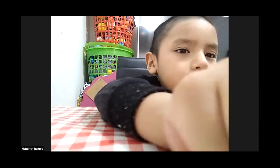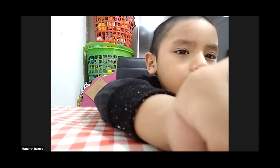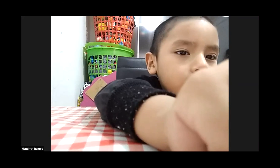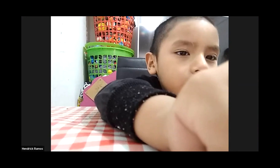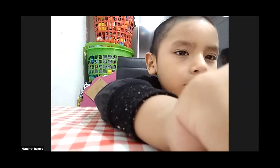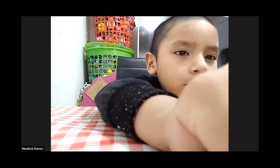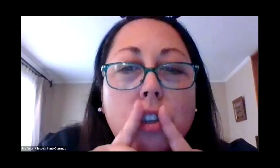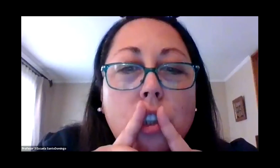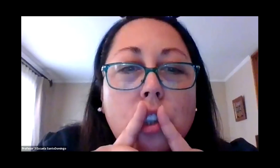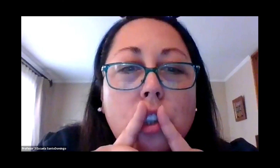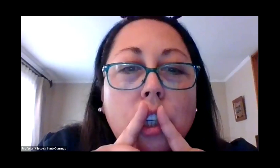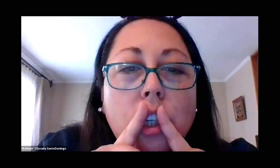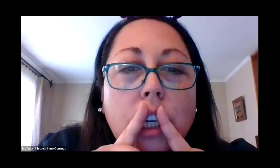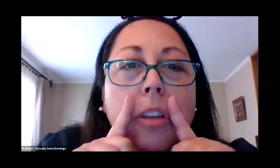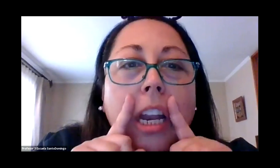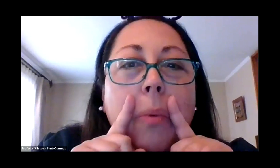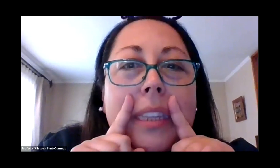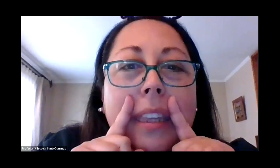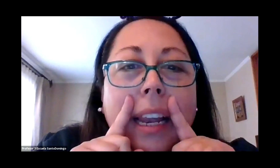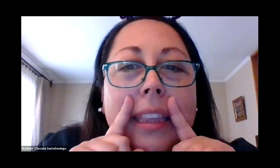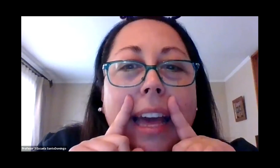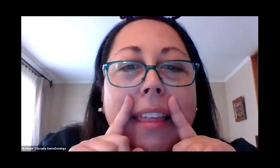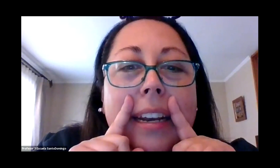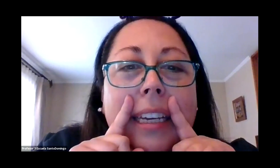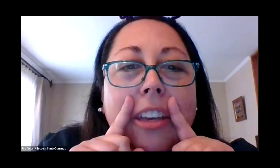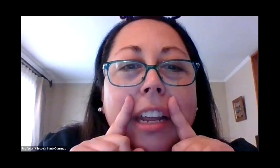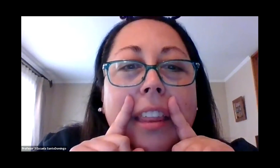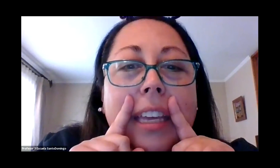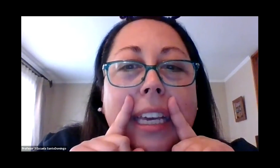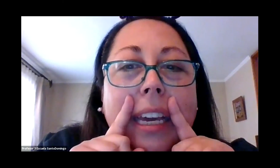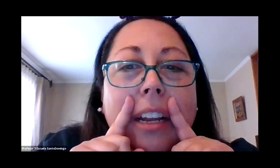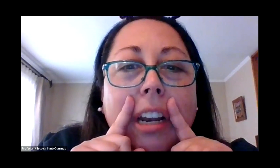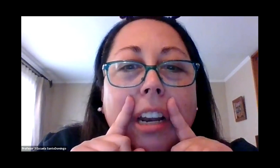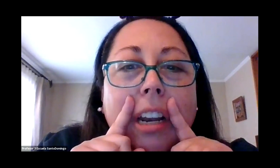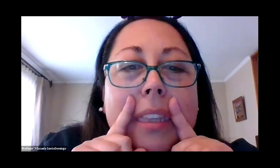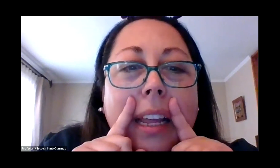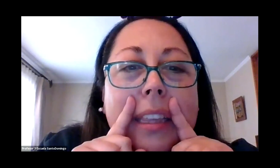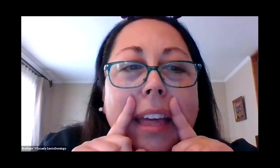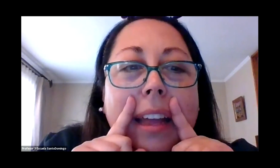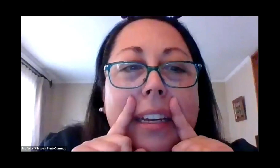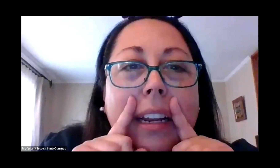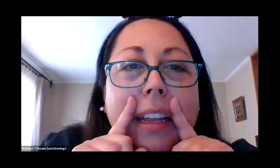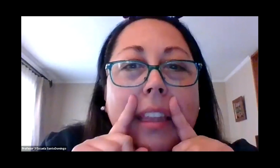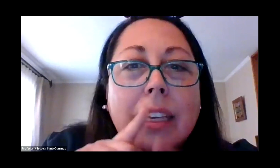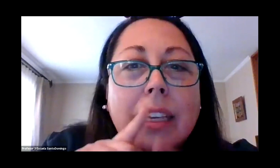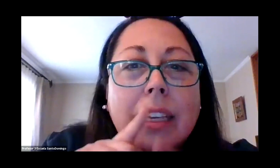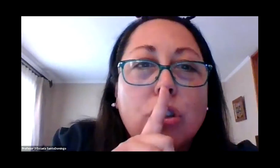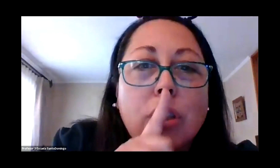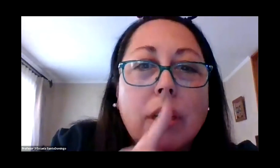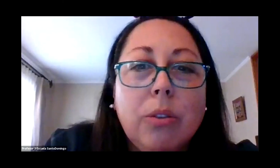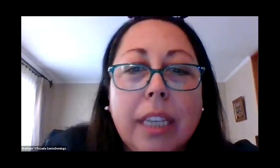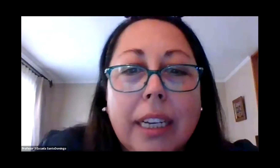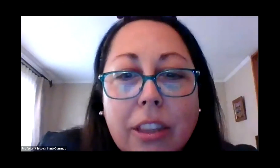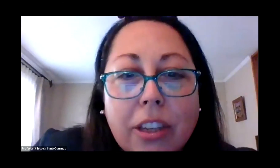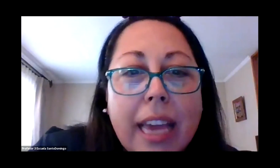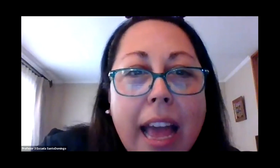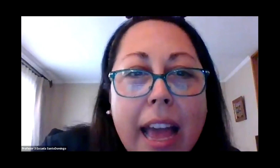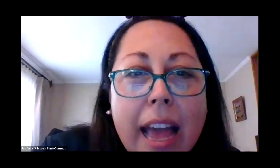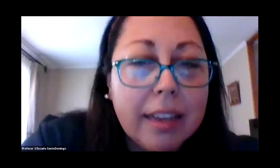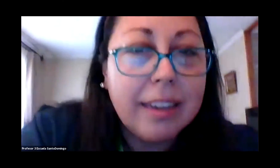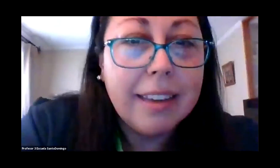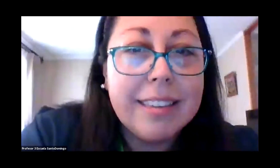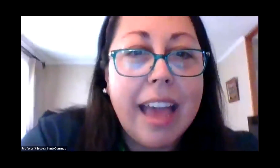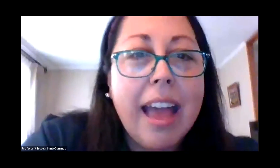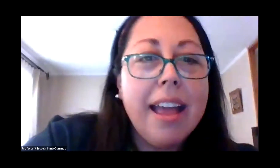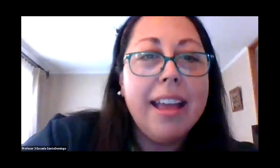cocineros. Oye, Guillo, es un secreto. No le cuenten a la tía Dani que yo les dije. No le cuenten a la tía Dani que les dije. Es un